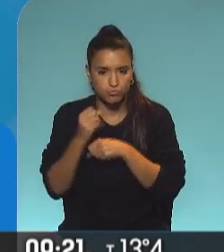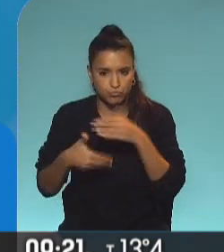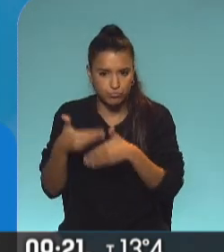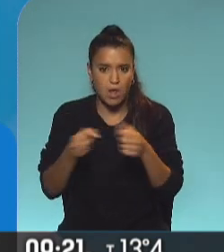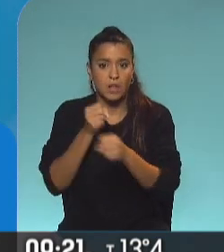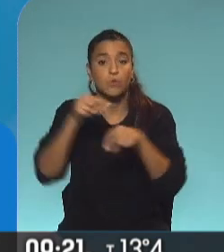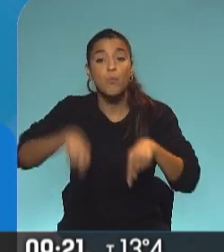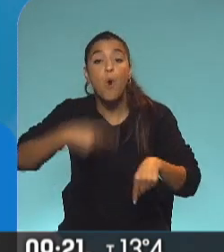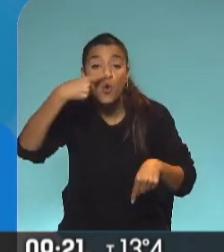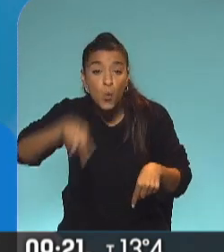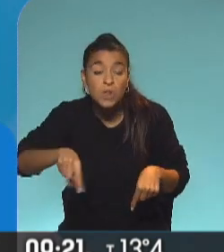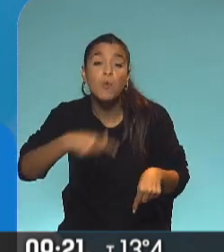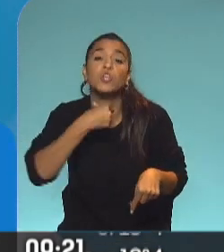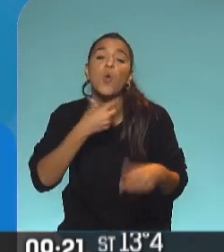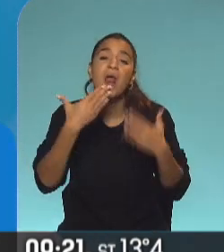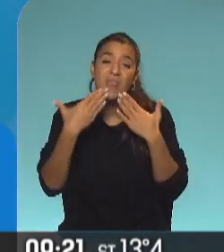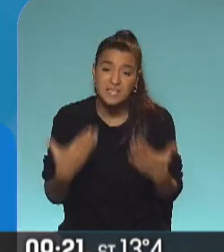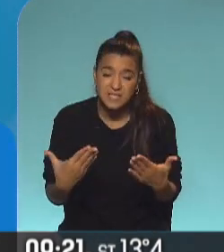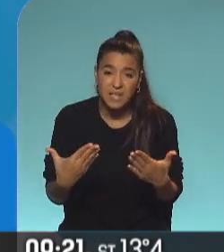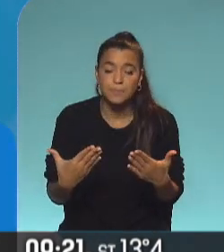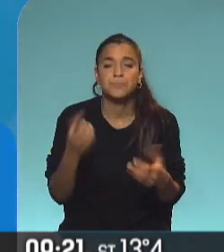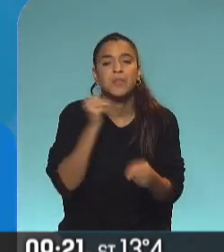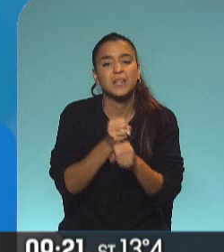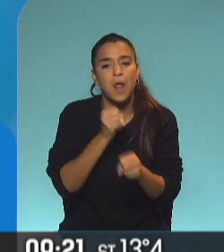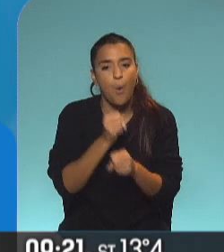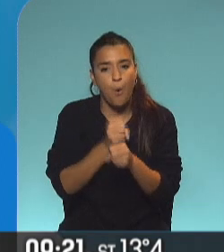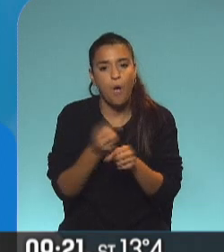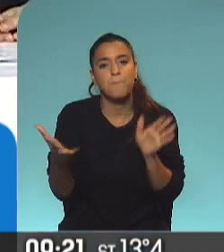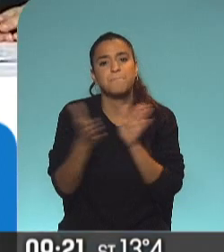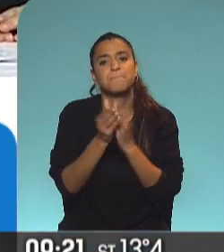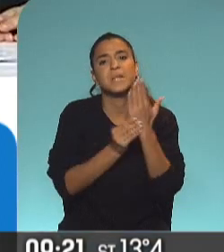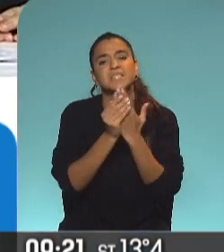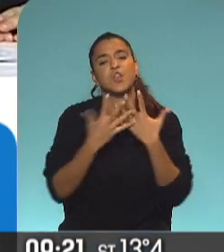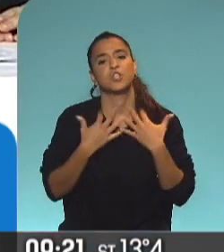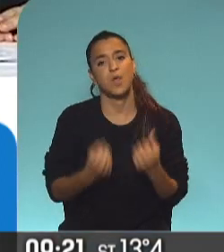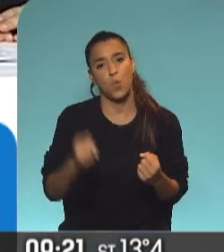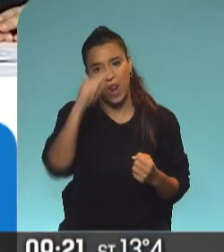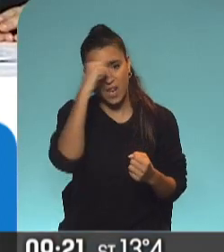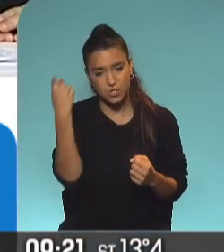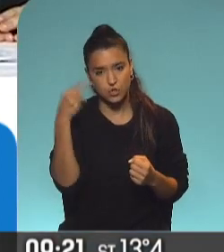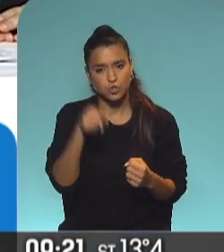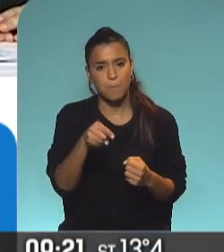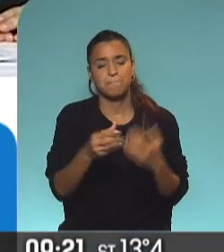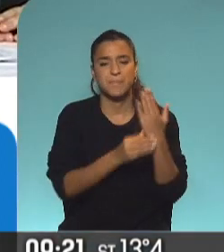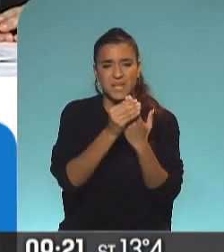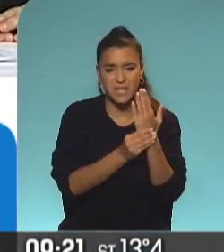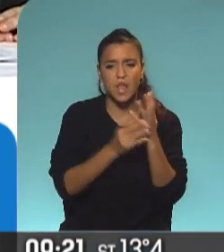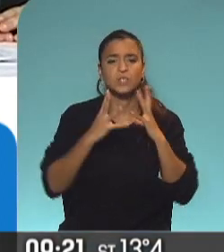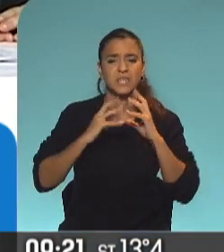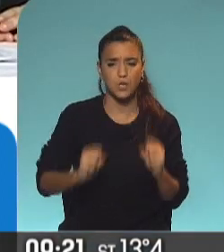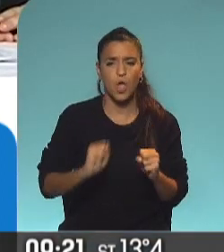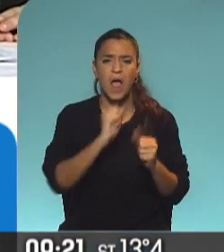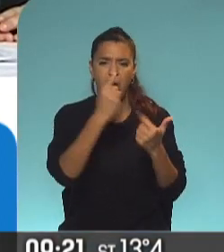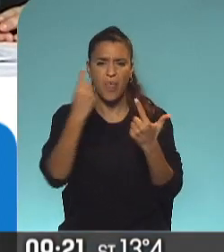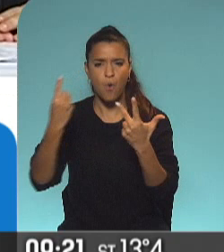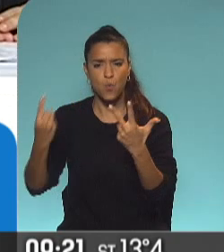momento. Por último, quiero agradecer el trabajo con el Ministerio de Salud de la Nación, con su ministro, con sus secretarios y con cada